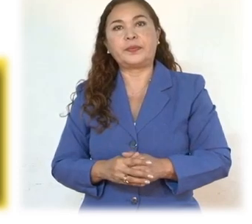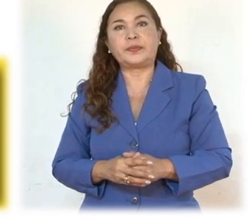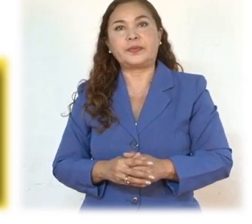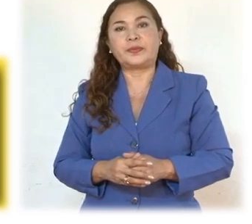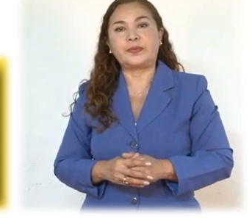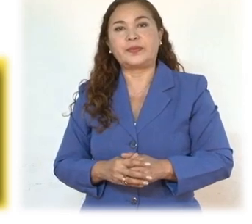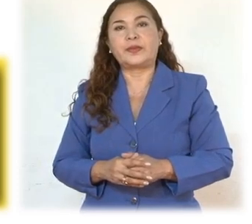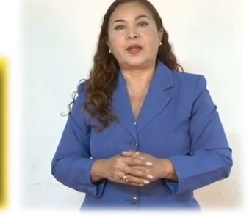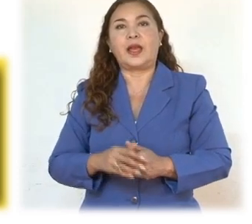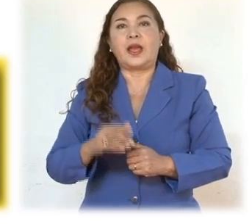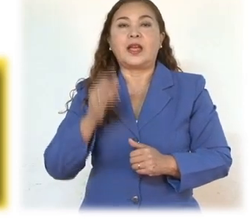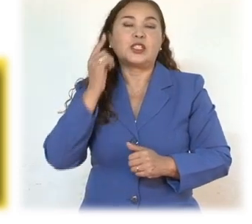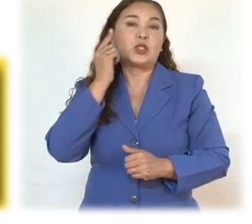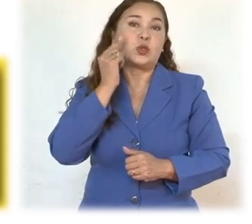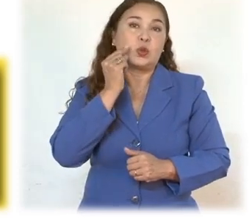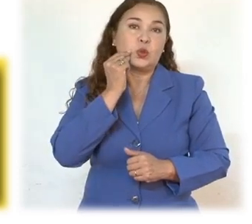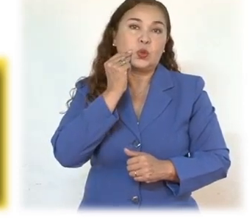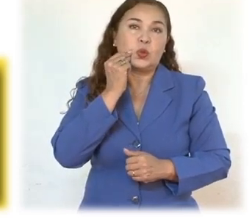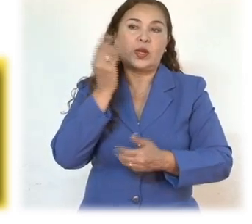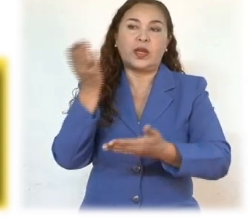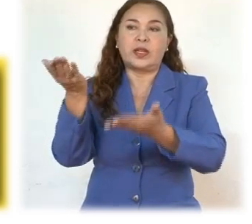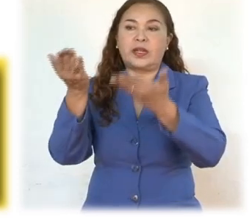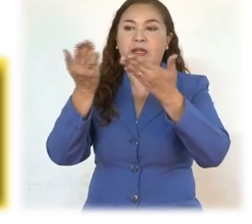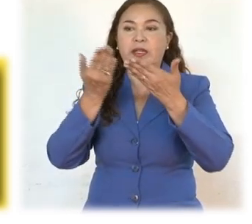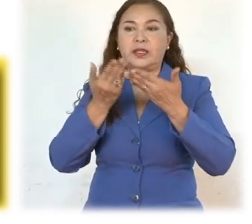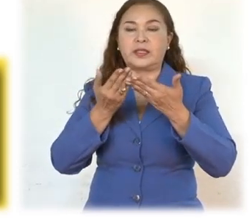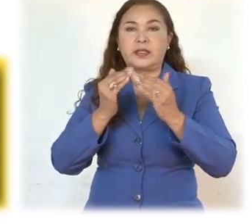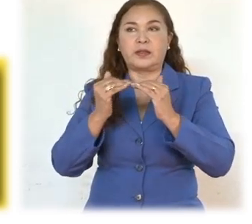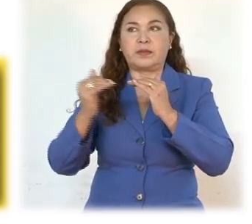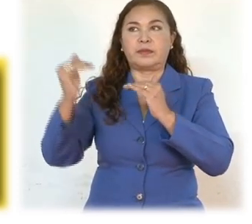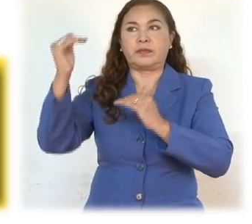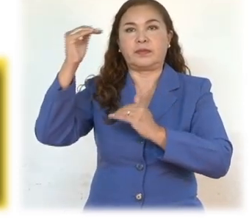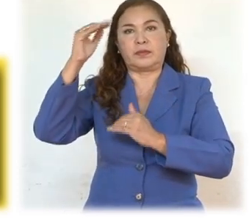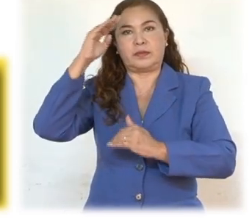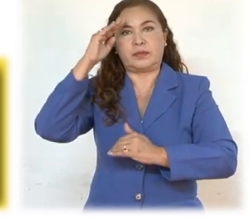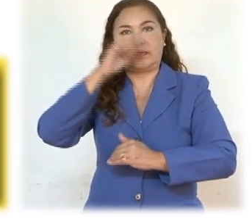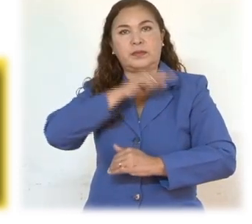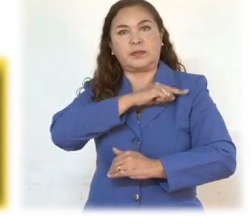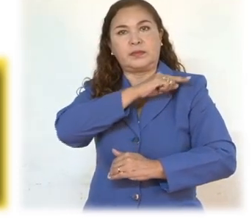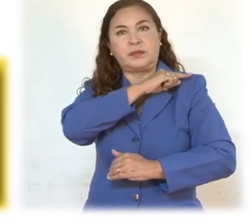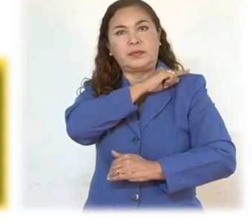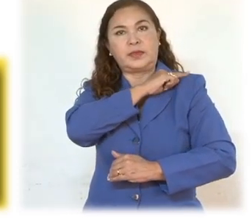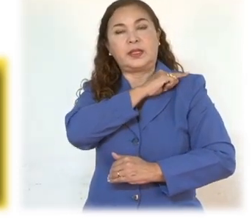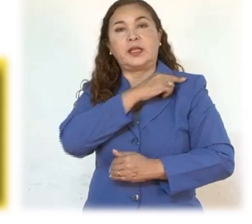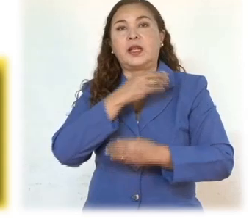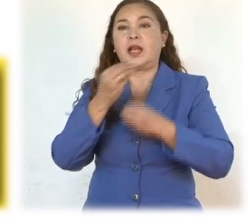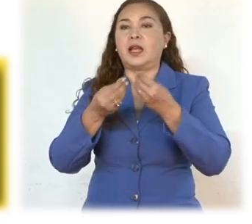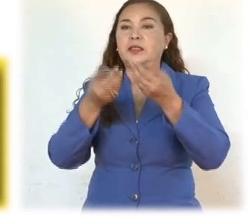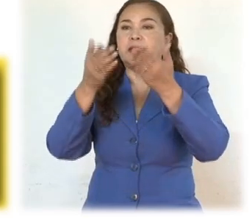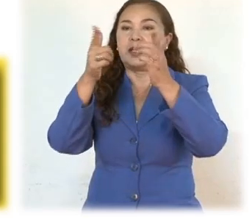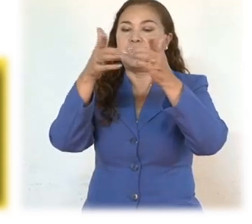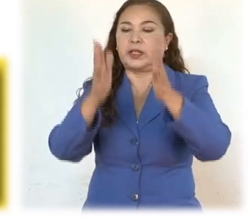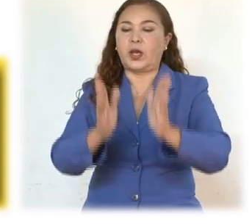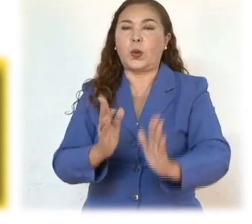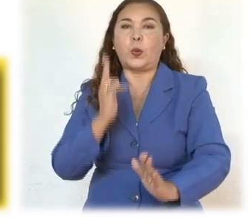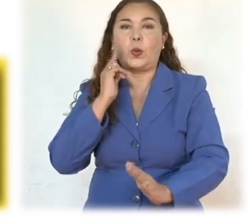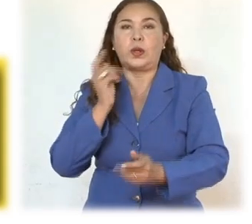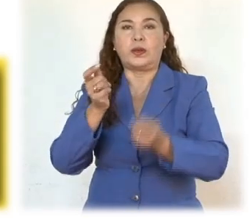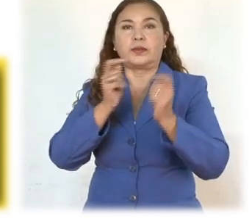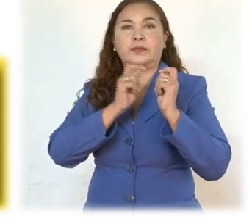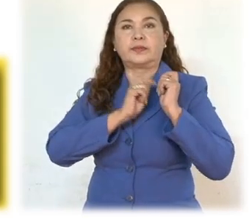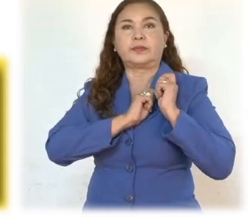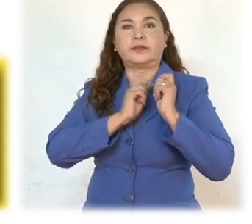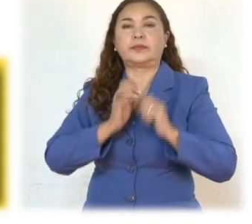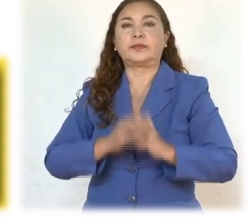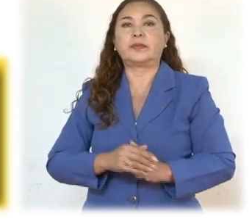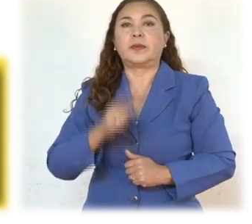1797 Antonio José de sucre recibe el grado de Mariscal de ayacucho de manos de libertador Simón